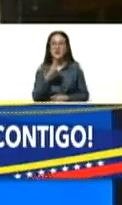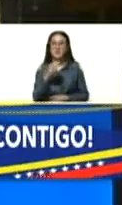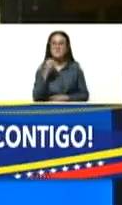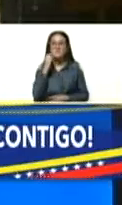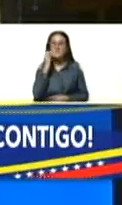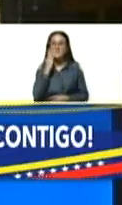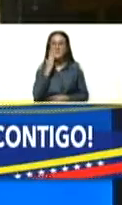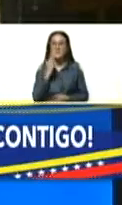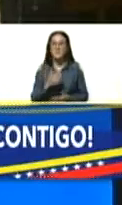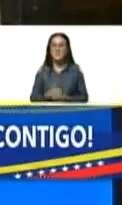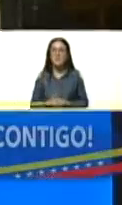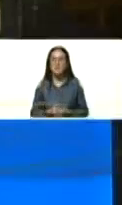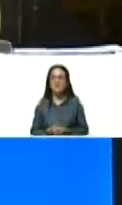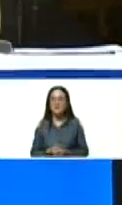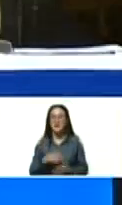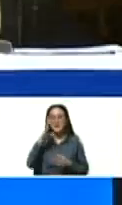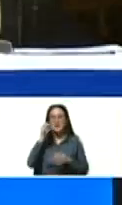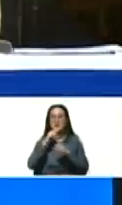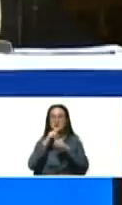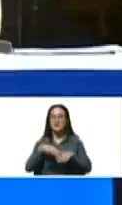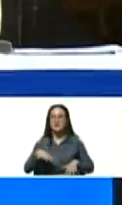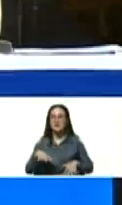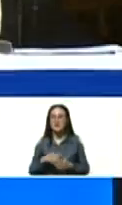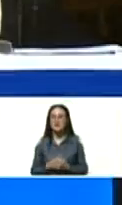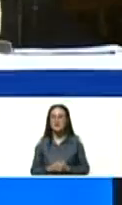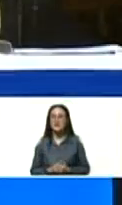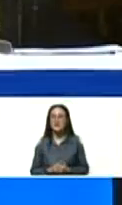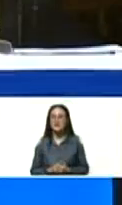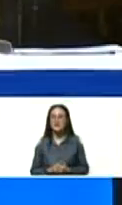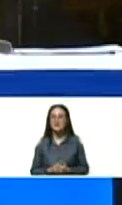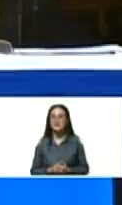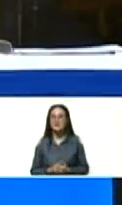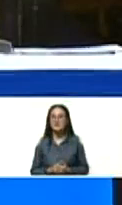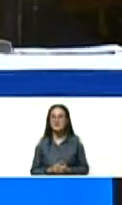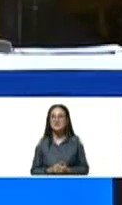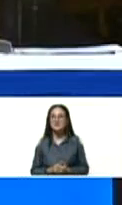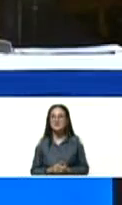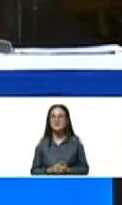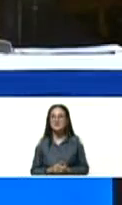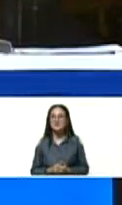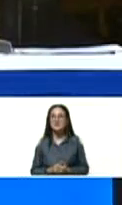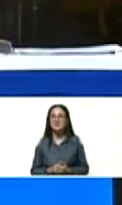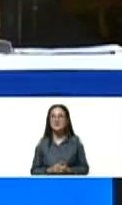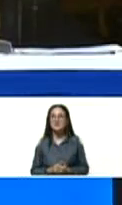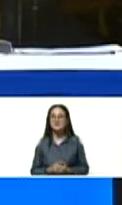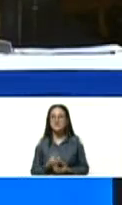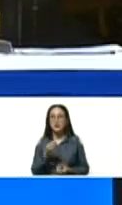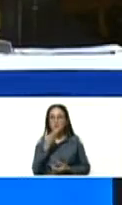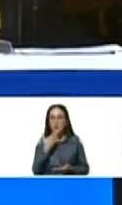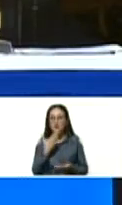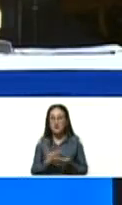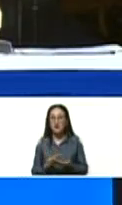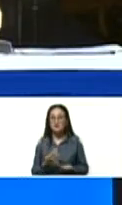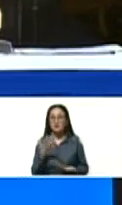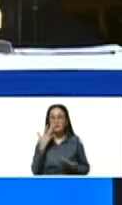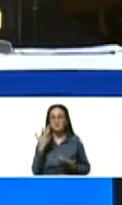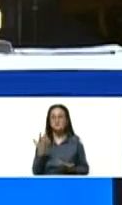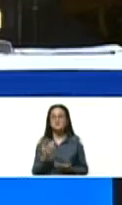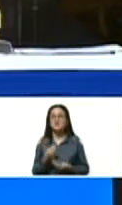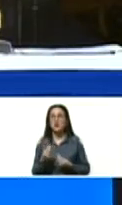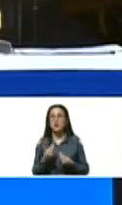Sion. Dios lo bendiga siempre, presidente. Dios lo bendiga siempre. Bueno, muchas gracias. Vamos a ver, pues,